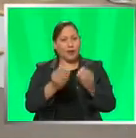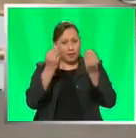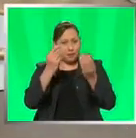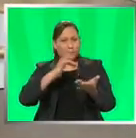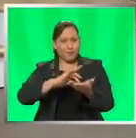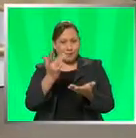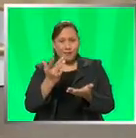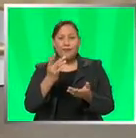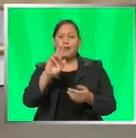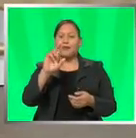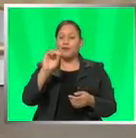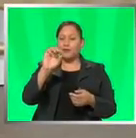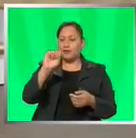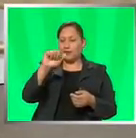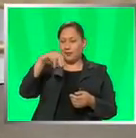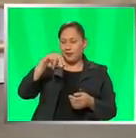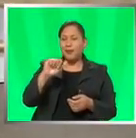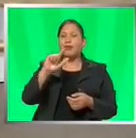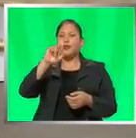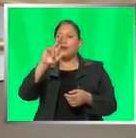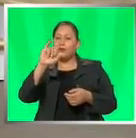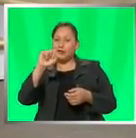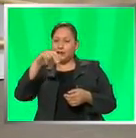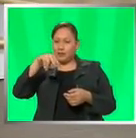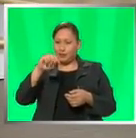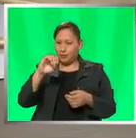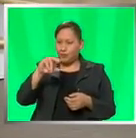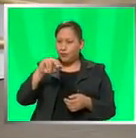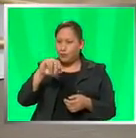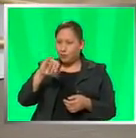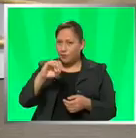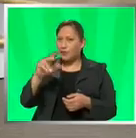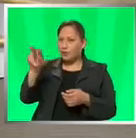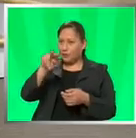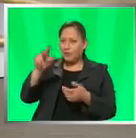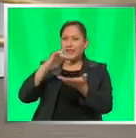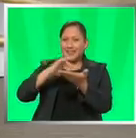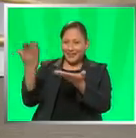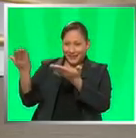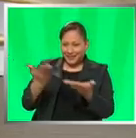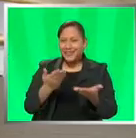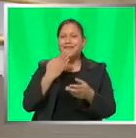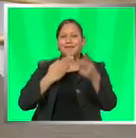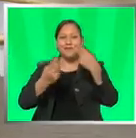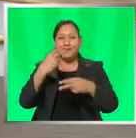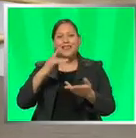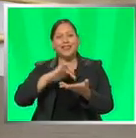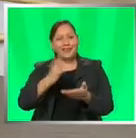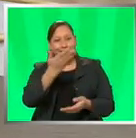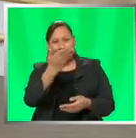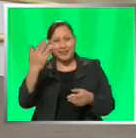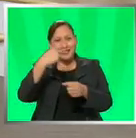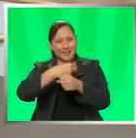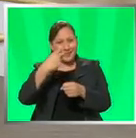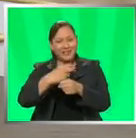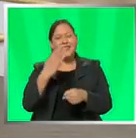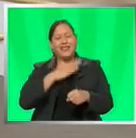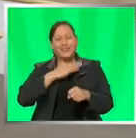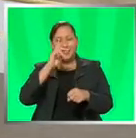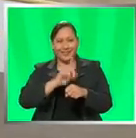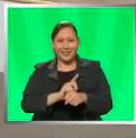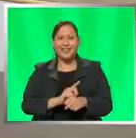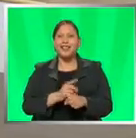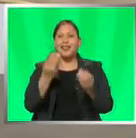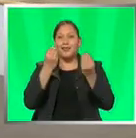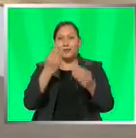Muchísimas gracias, Rosana y Luis Antonio. Gracias por estar con nosotros. Bienvenidos. Al contrario, muchas gracias a ustedes por la invitación. Muy buenos días.